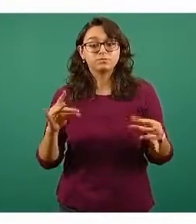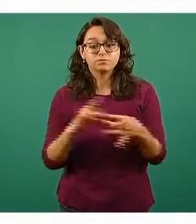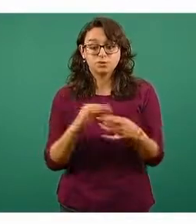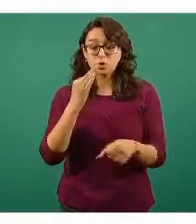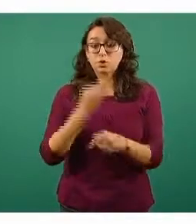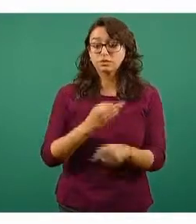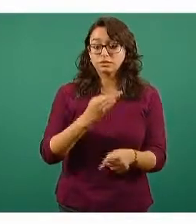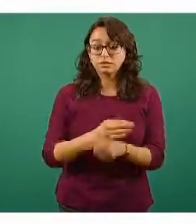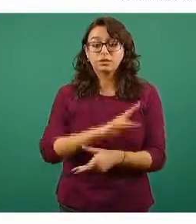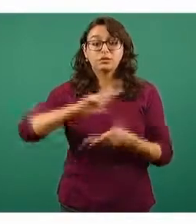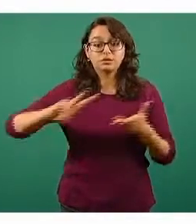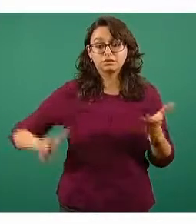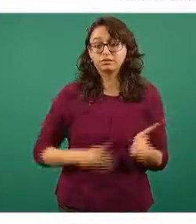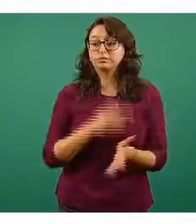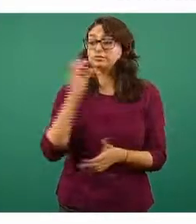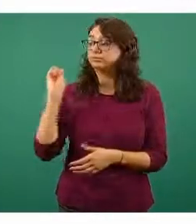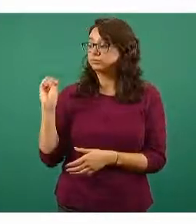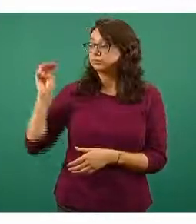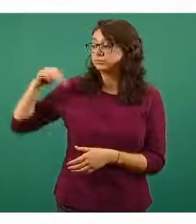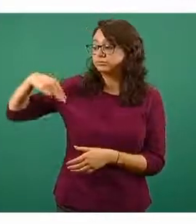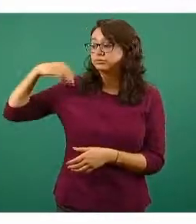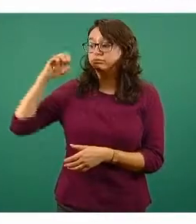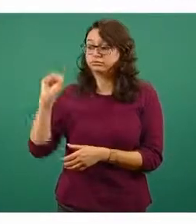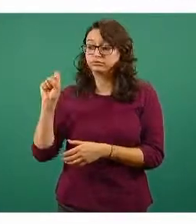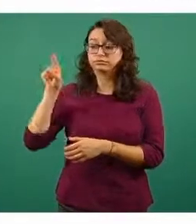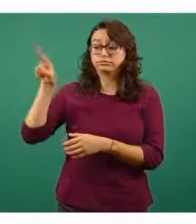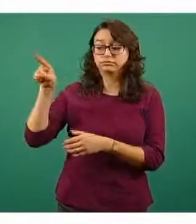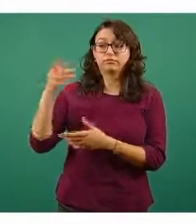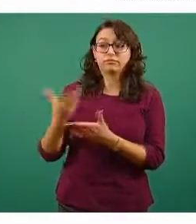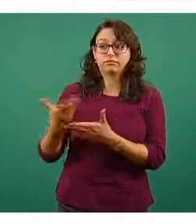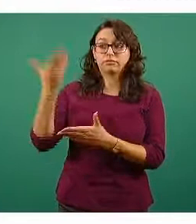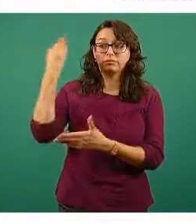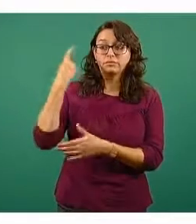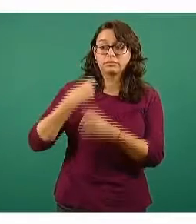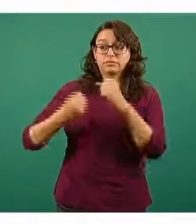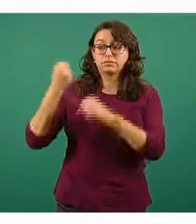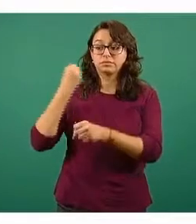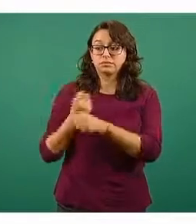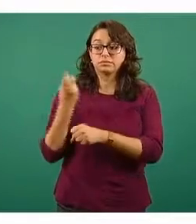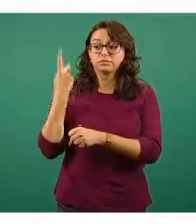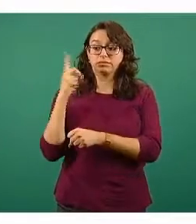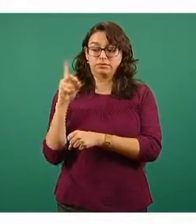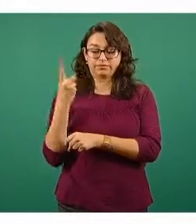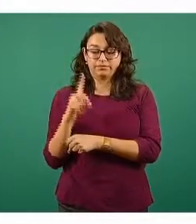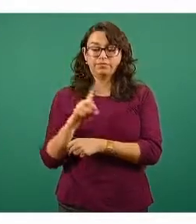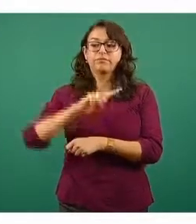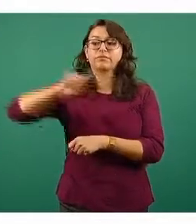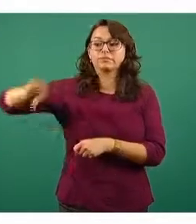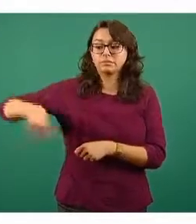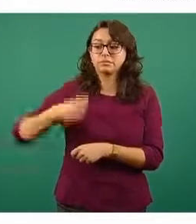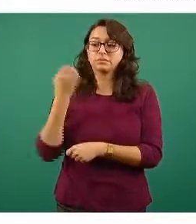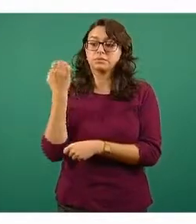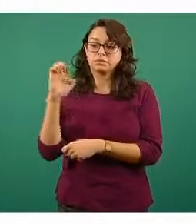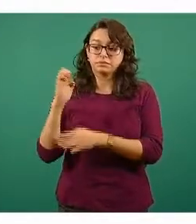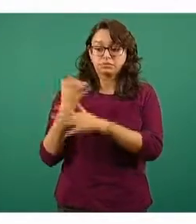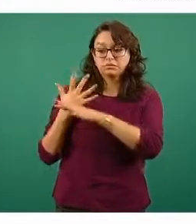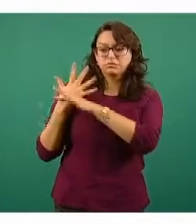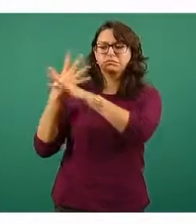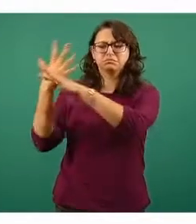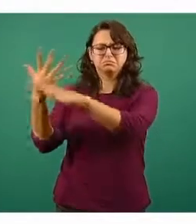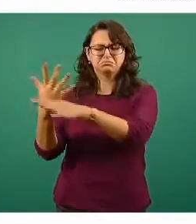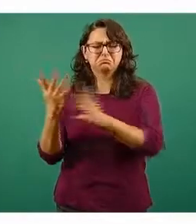recordamos, cómo la Organización Mundial de la Salud, desde diciembre, y lo ratificó el 8 de enero, recomienda